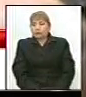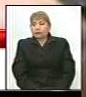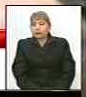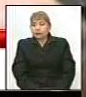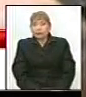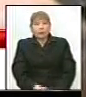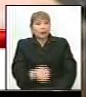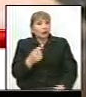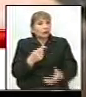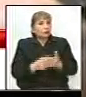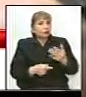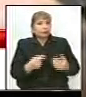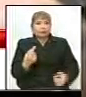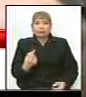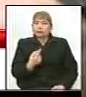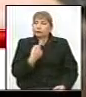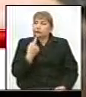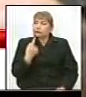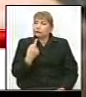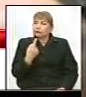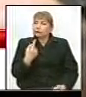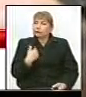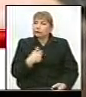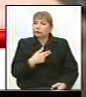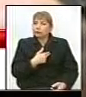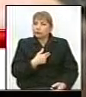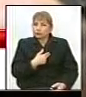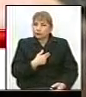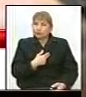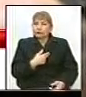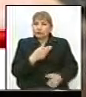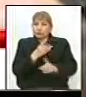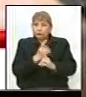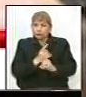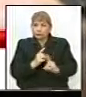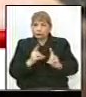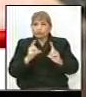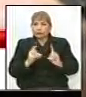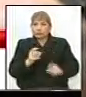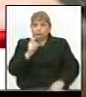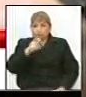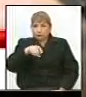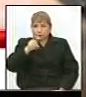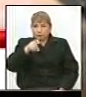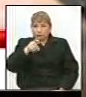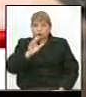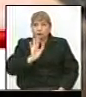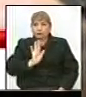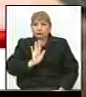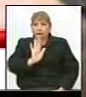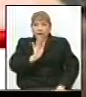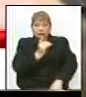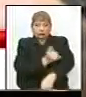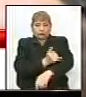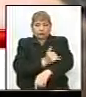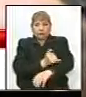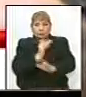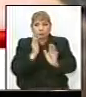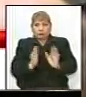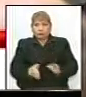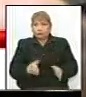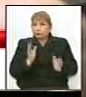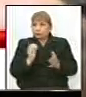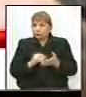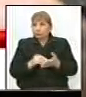Que lo único que hacen es socavar nuestra democracia. Para ello, necesitamos que su institución sea firme con las acciones a